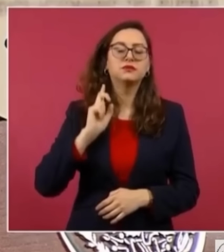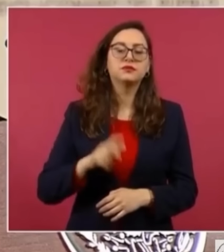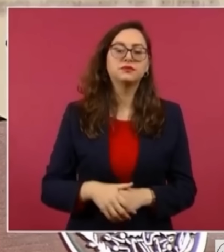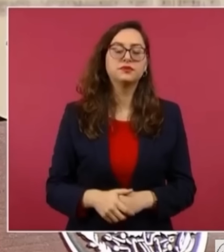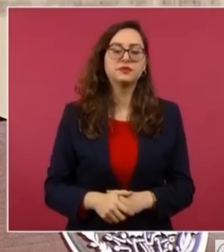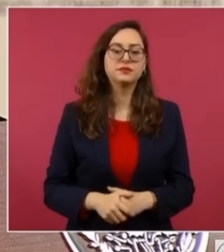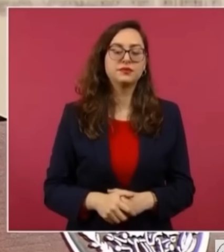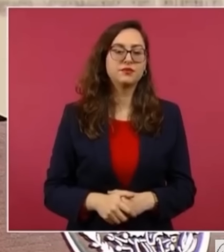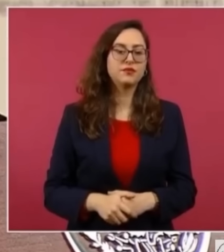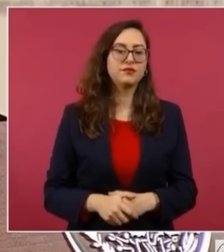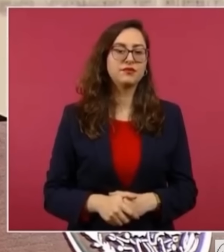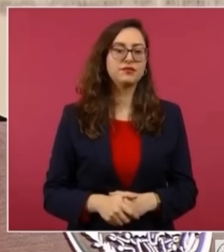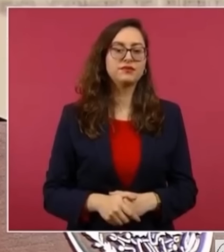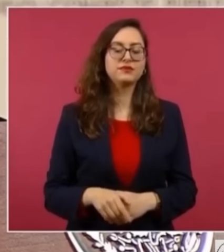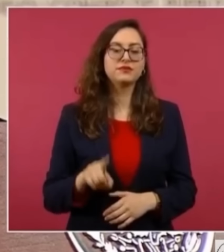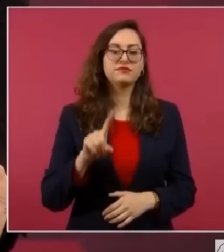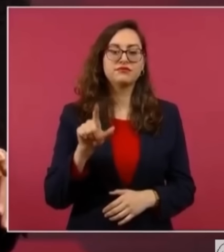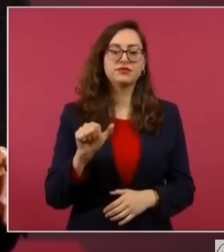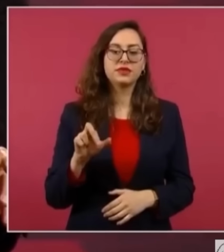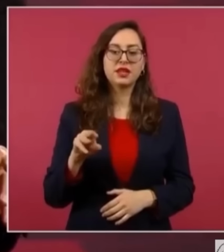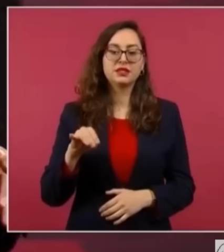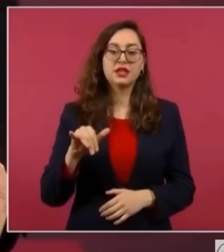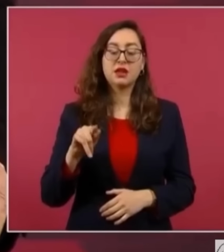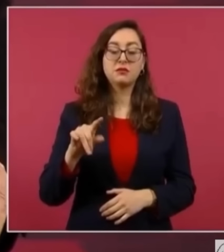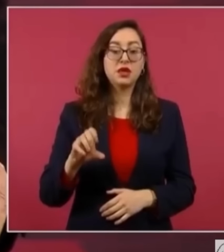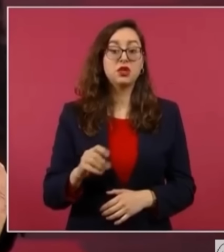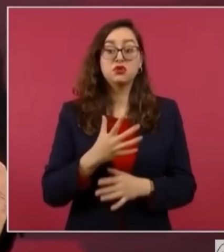Sarmiento dice, no cabe.